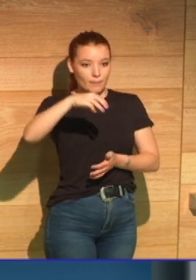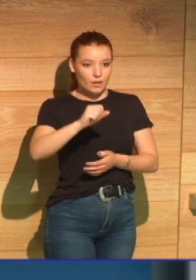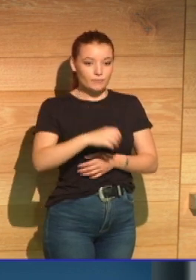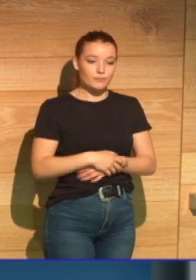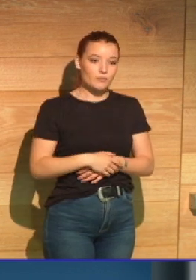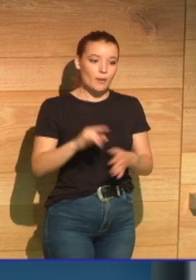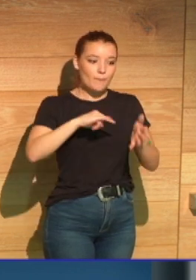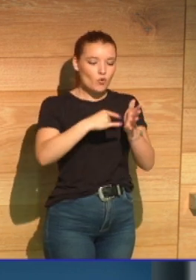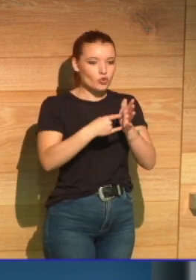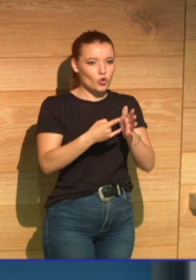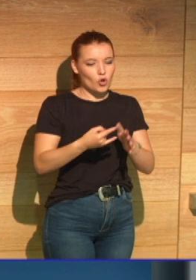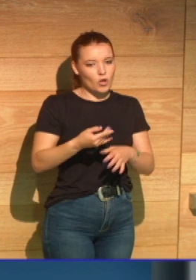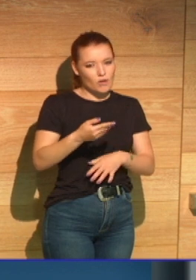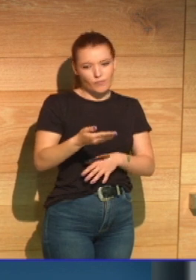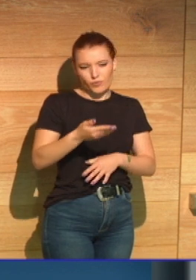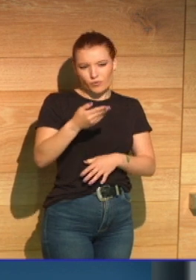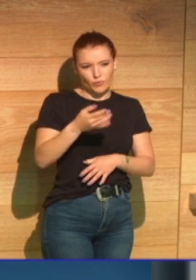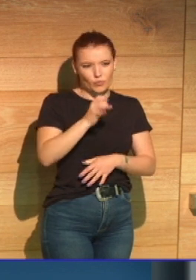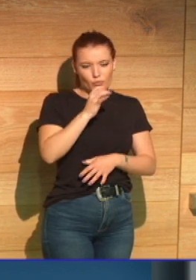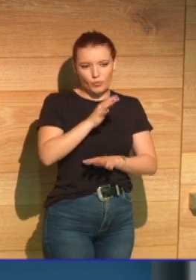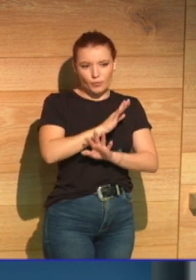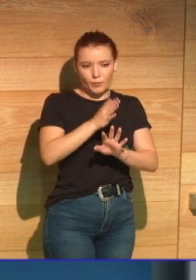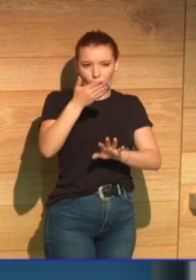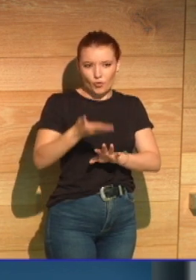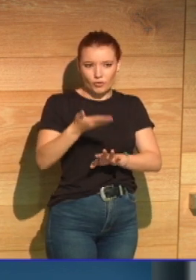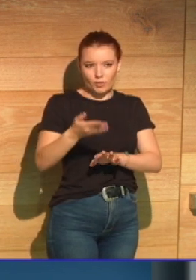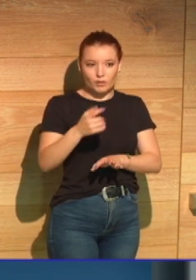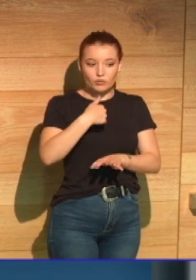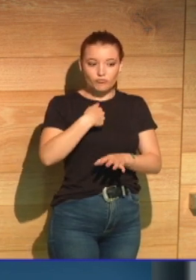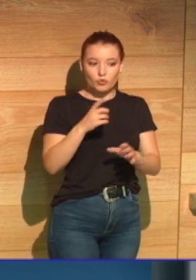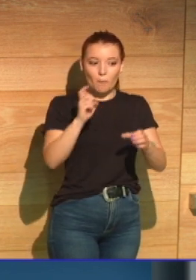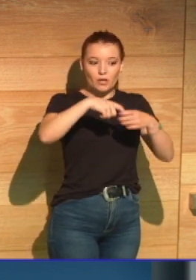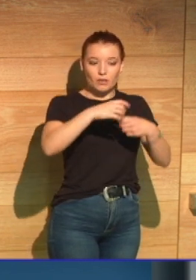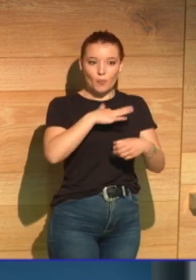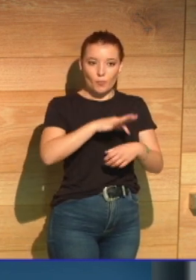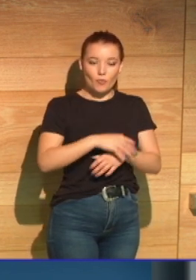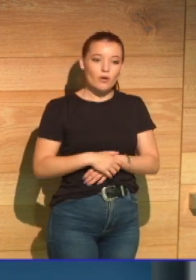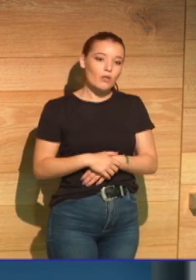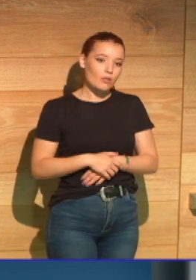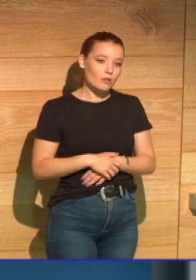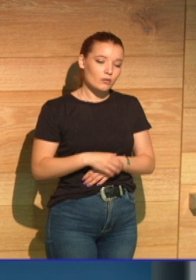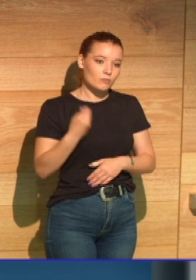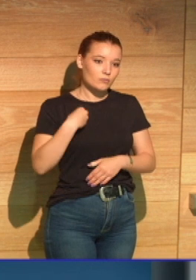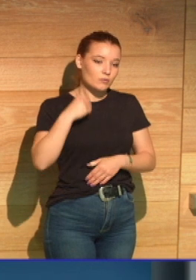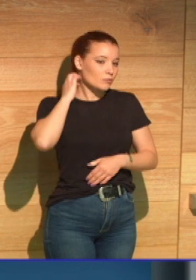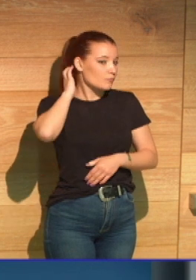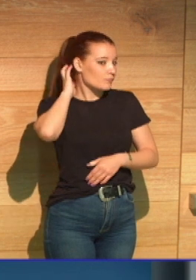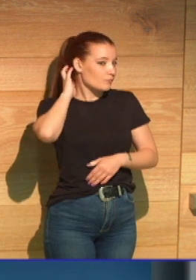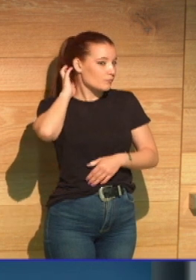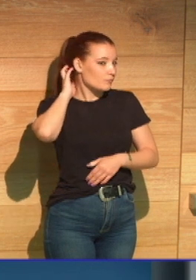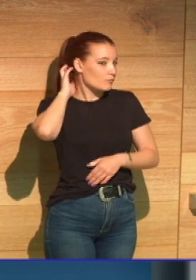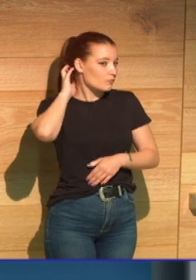proyecto impresionante, el Museo de la Ciudad de Panamá, donde tuve la fortuna de participar y donde tuvimos alcances inéditos en el espacio público por